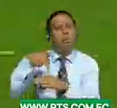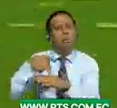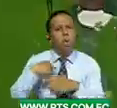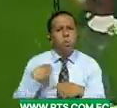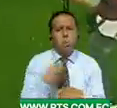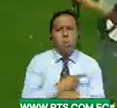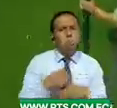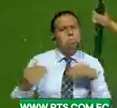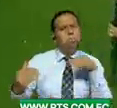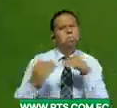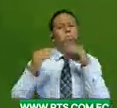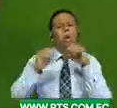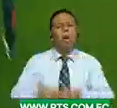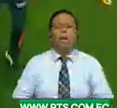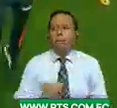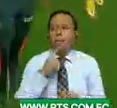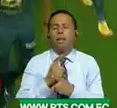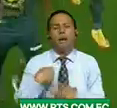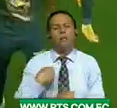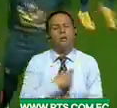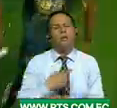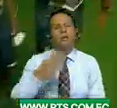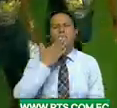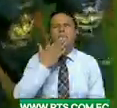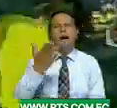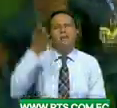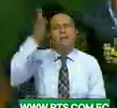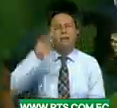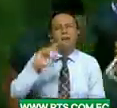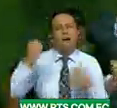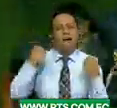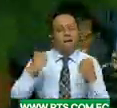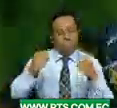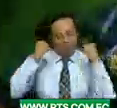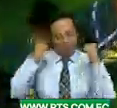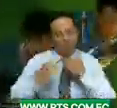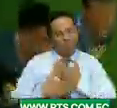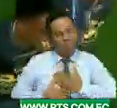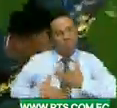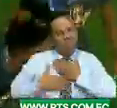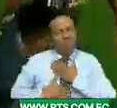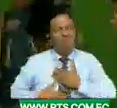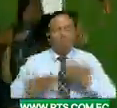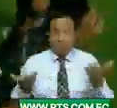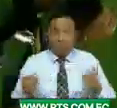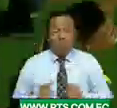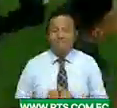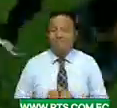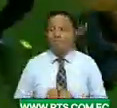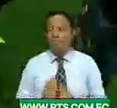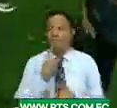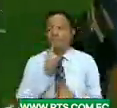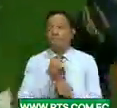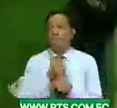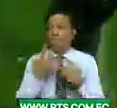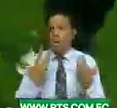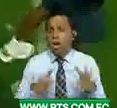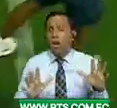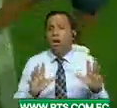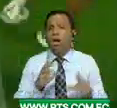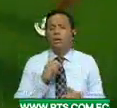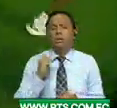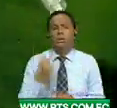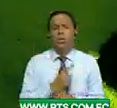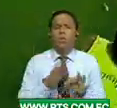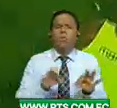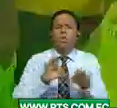eso. Nos lo merecíamos y gracias a Dios lo hemos logrado y ahora hay que disfrutarlo. ¿Se le dio un gol más a usted? Sí, que sirva para seguir